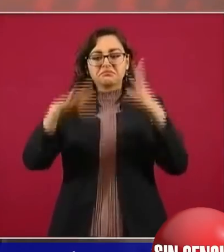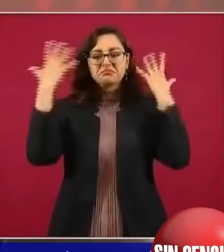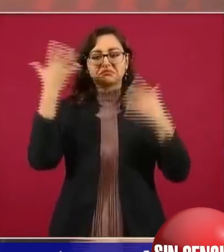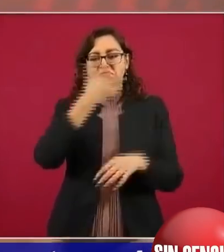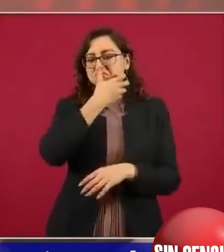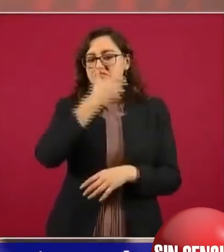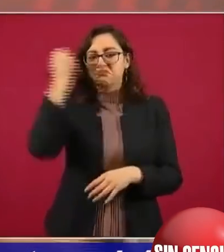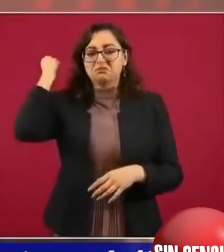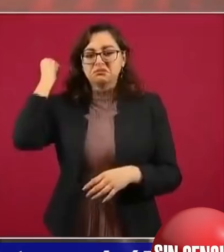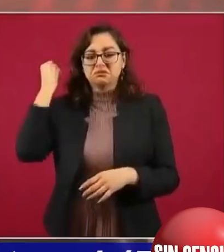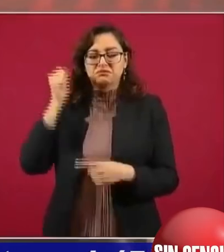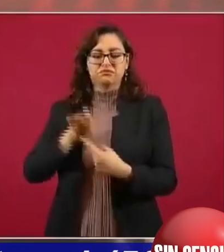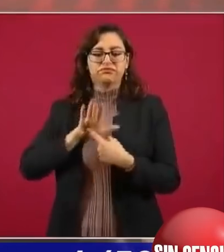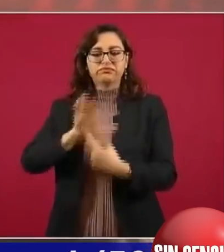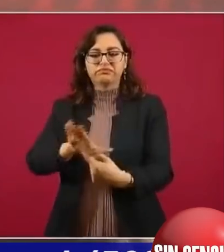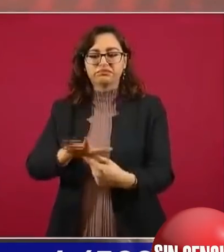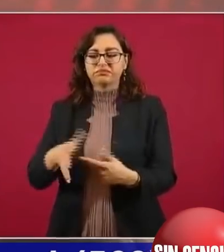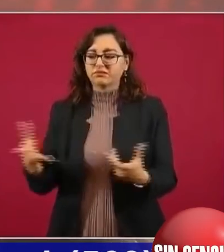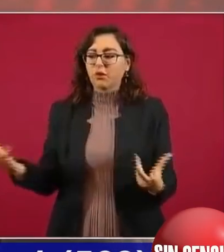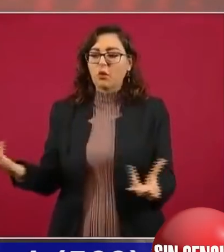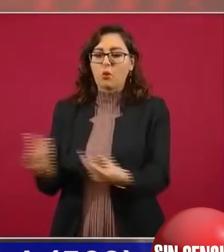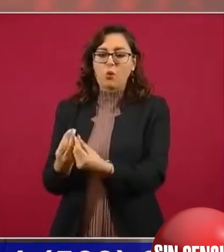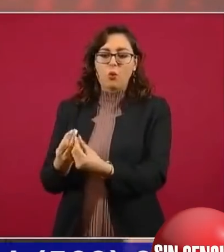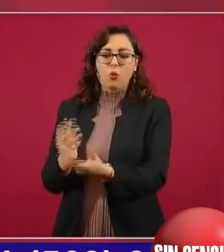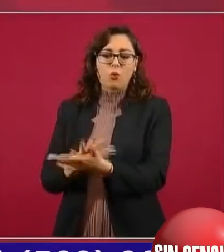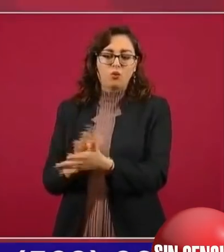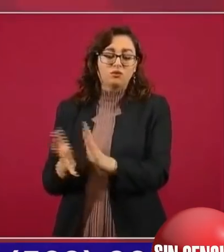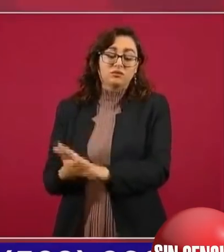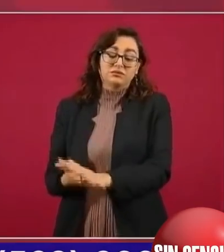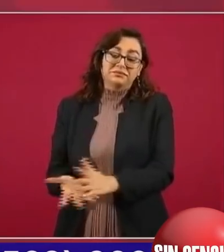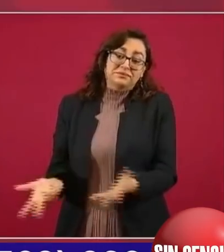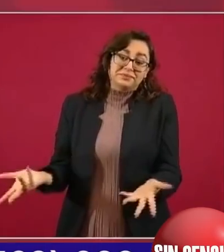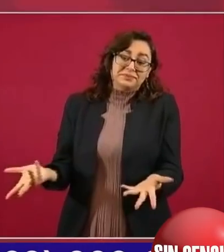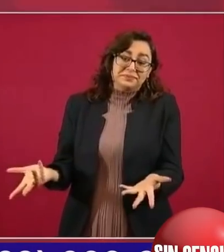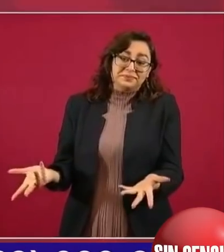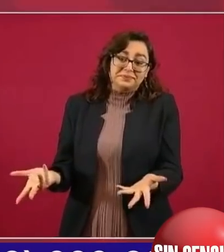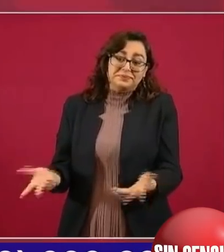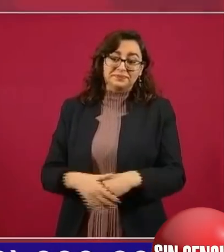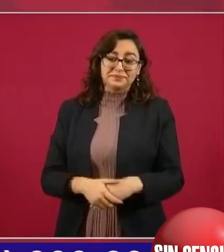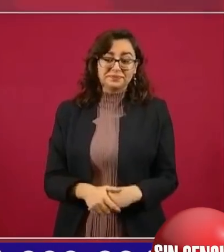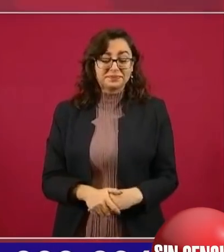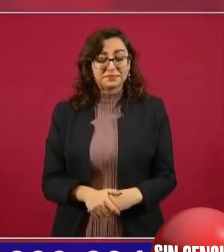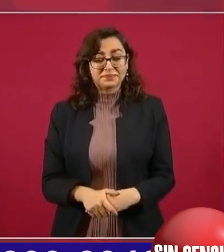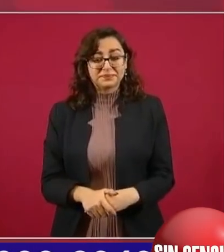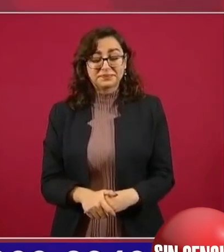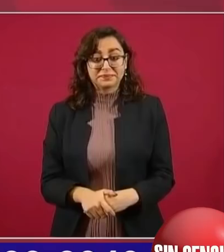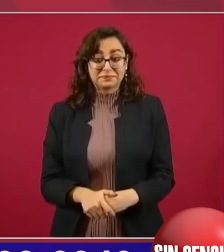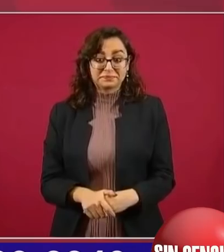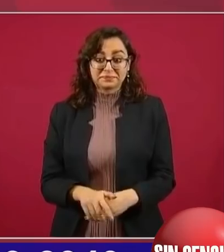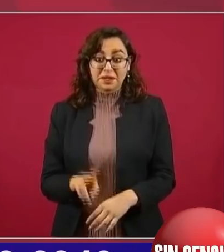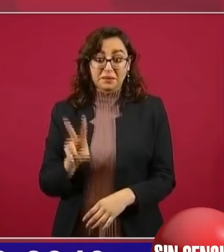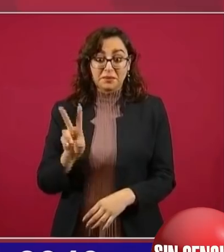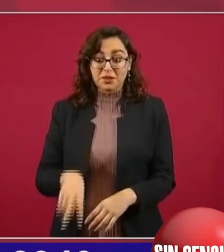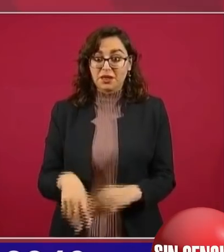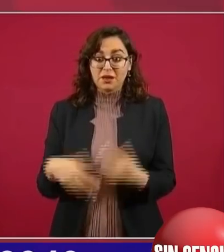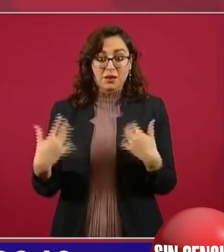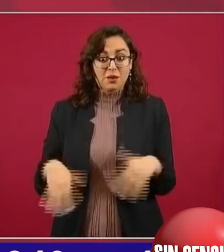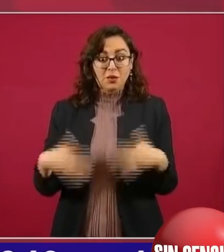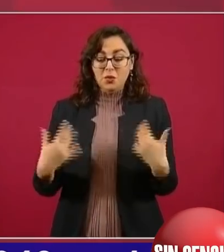y unirse. Es un hecho, la verdad, histórico,